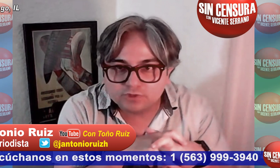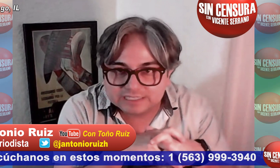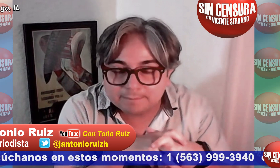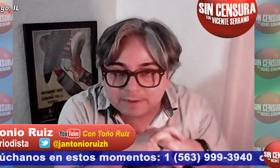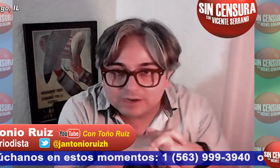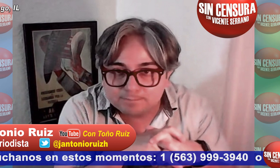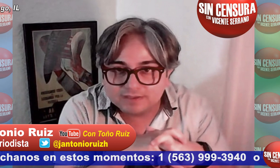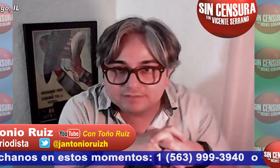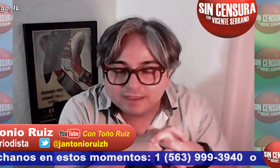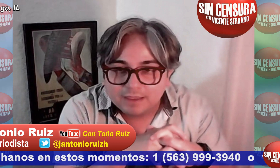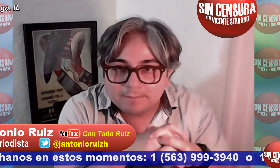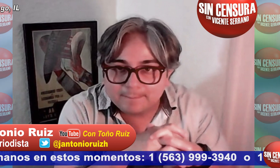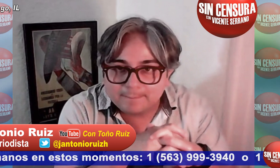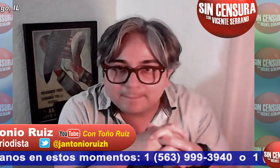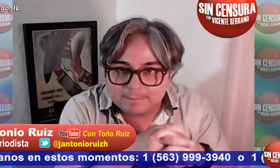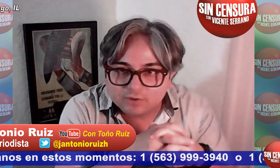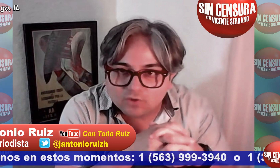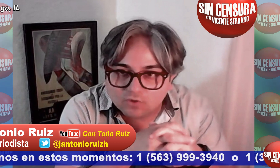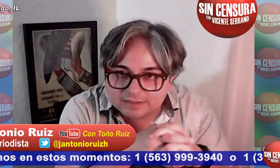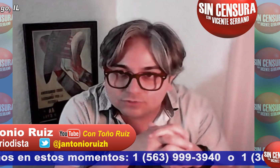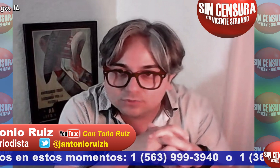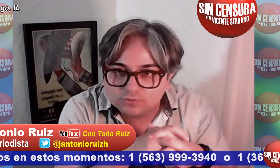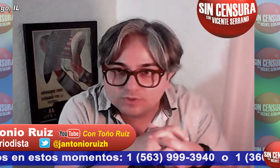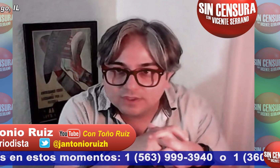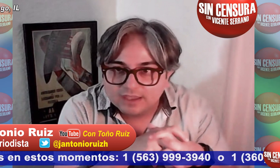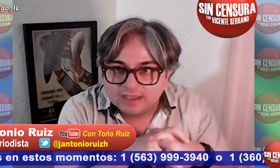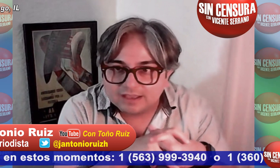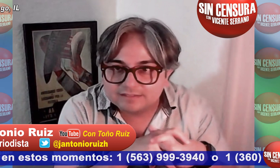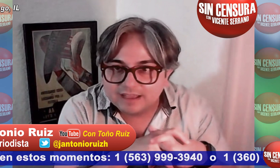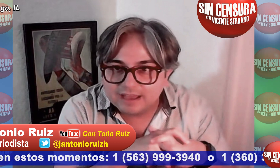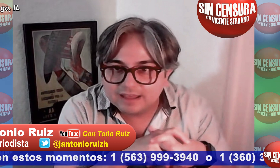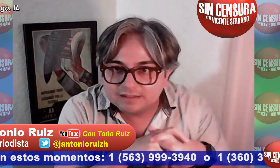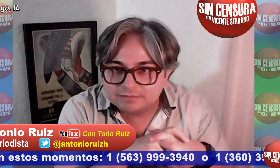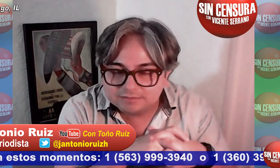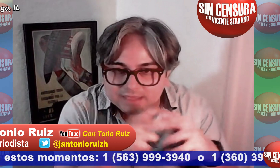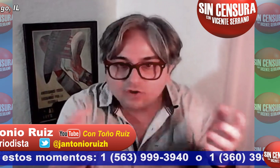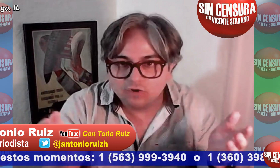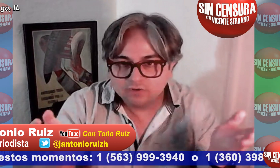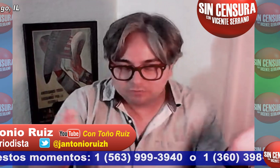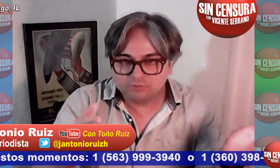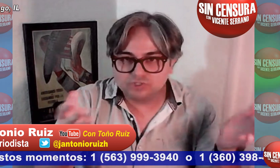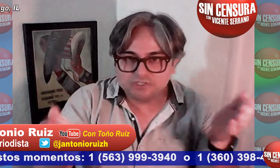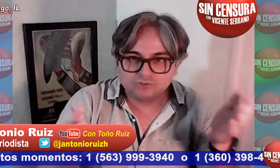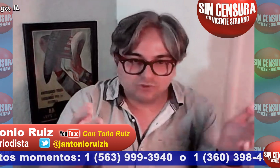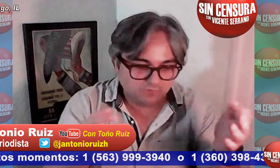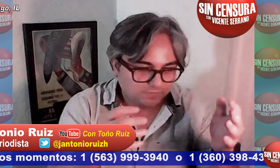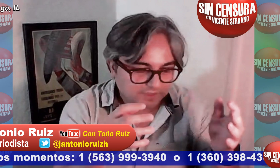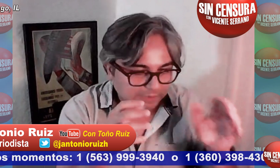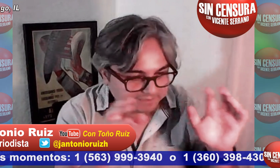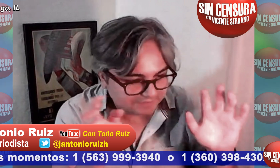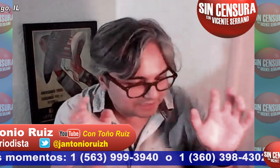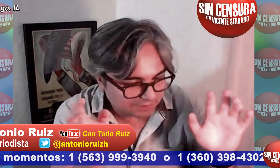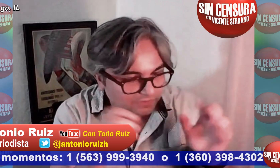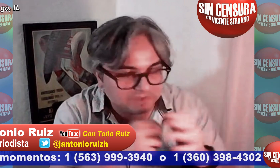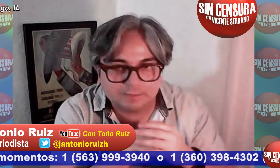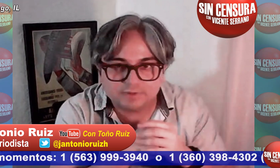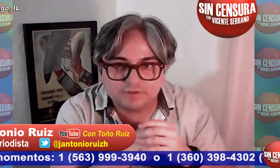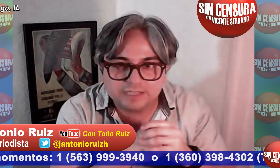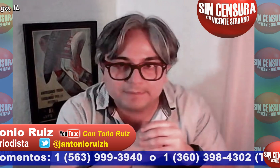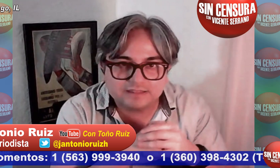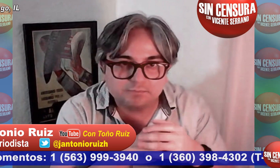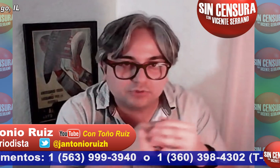preocupados porque Tamaulipas va por el camino correcto. Hasta dijo, escuche esto, ¿no? Que el presidente lo